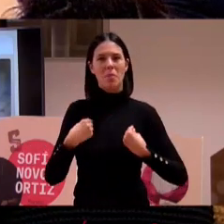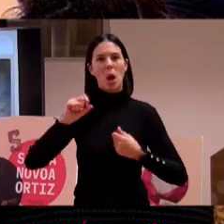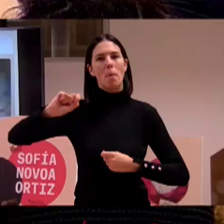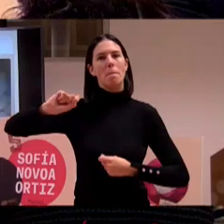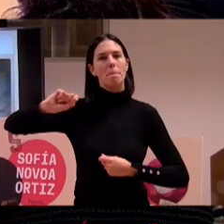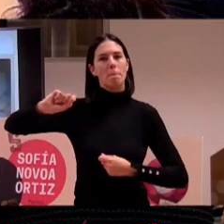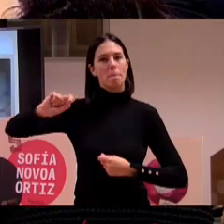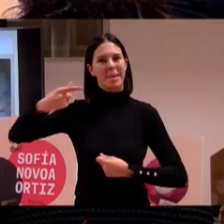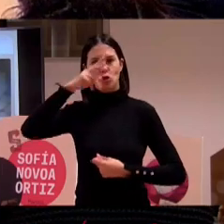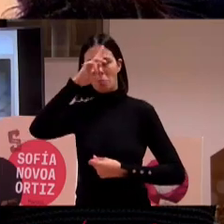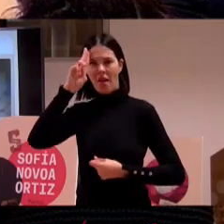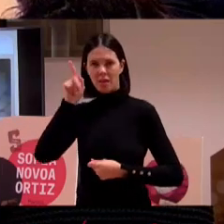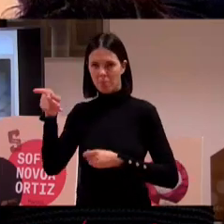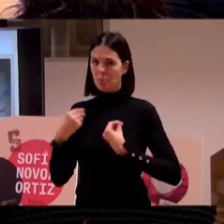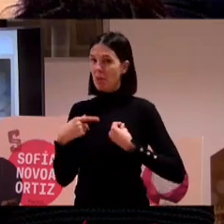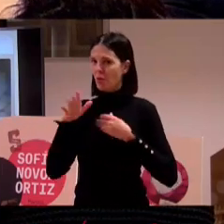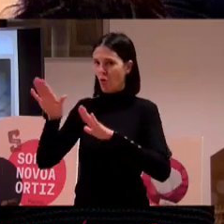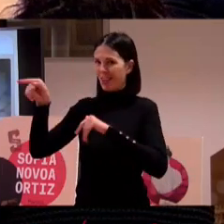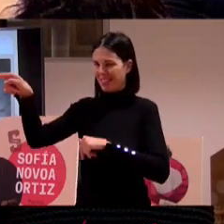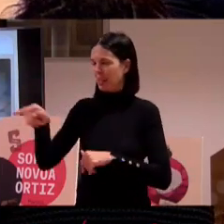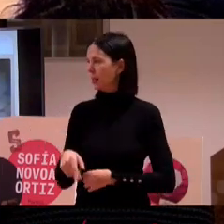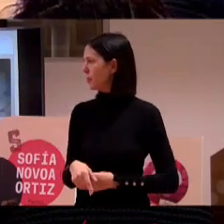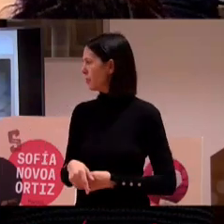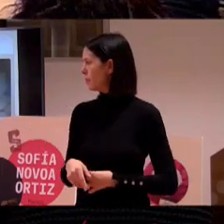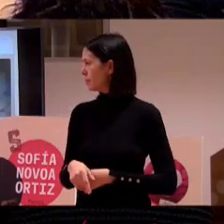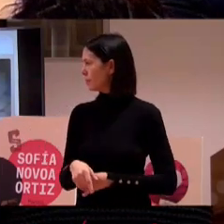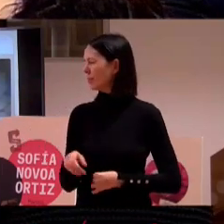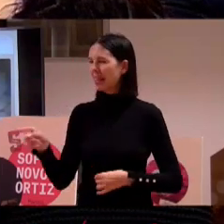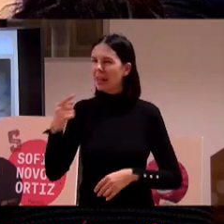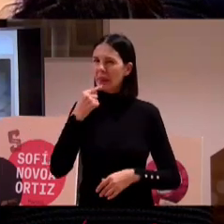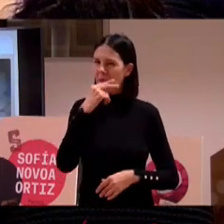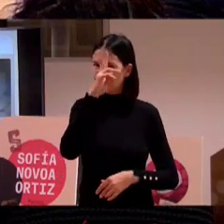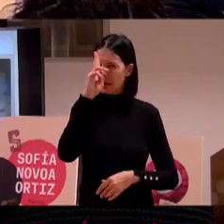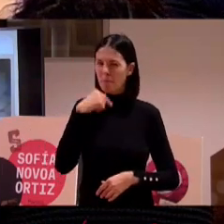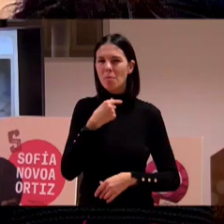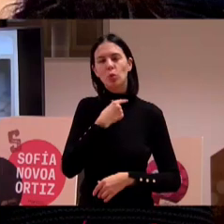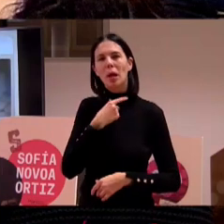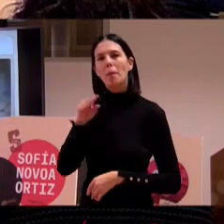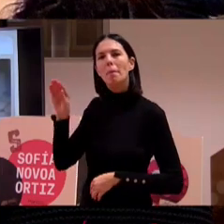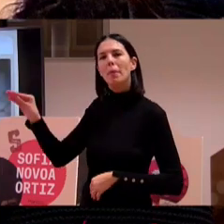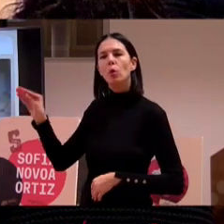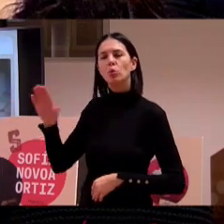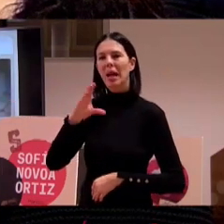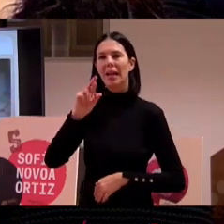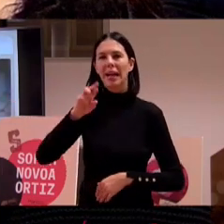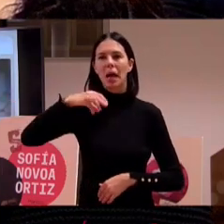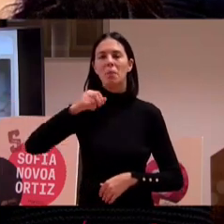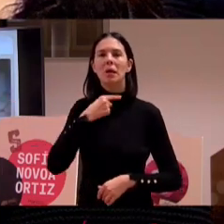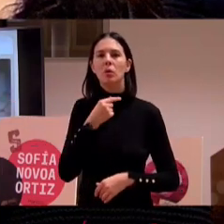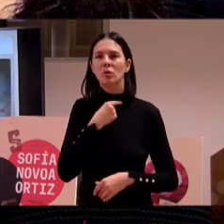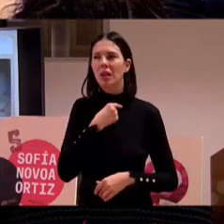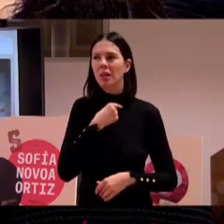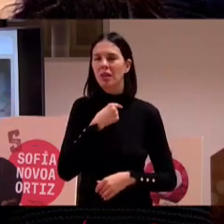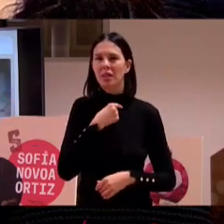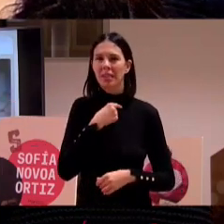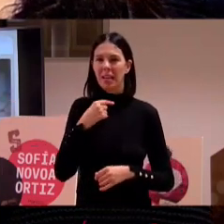año estaba viviendo allí. Coyendo Madrid, que gustaríame preguntarte, Carmen, ¿con qué figuras da Xeración